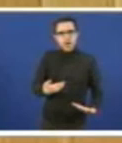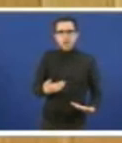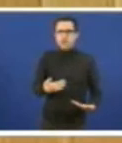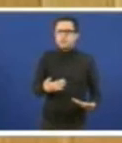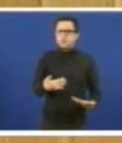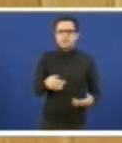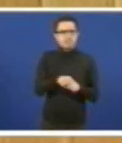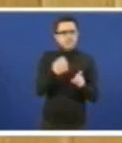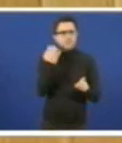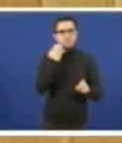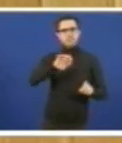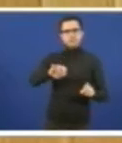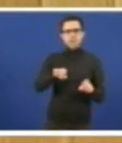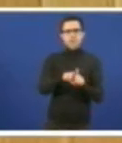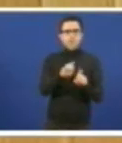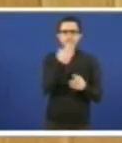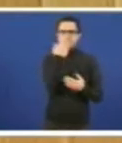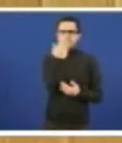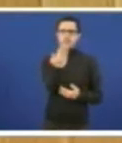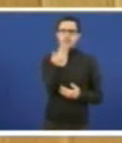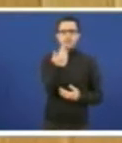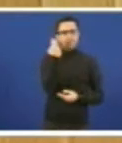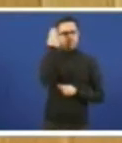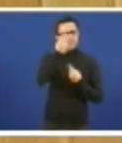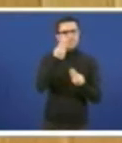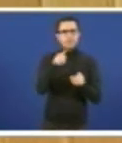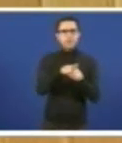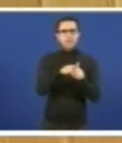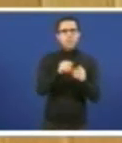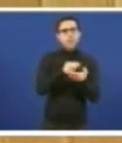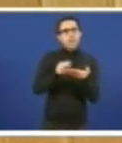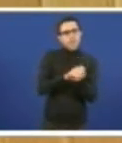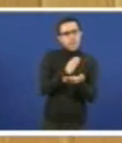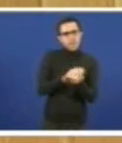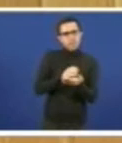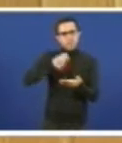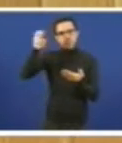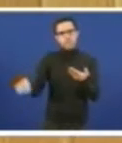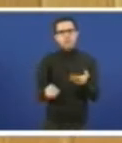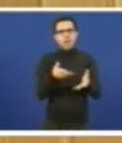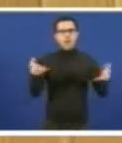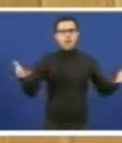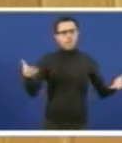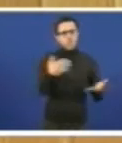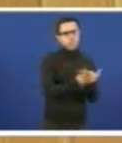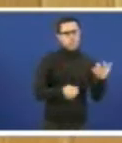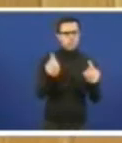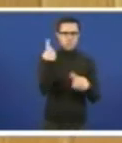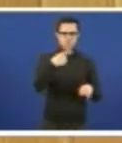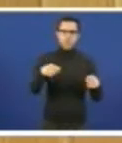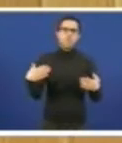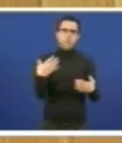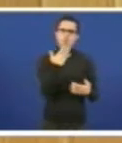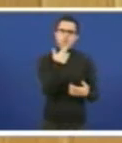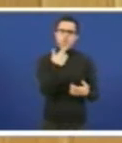entre as mulleres. Sinceramente, considero que a súa extensa e variada obra é coñecida por toda a Cámara. Estou certa